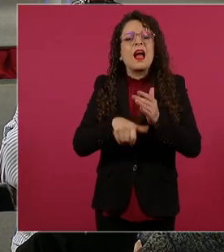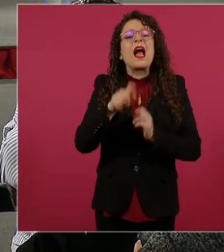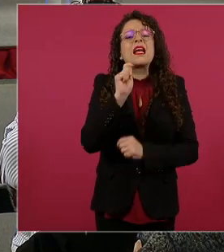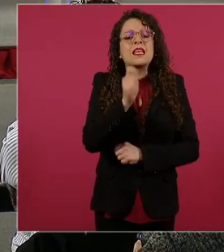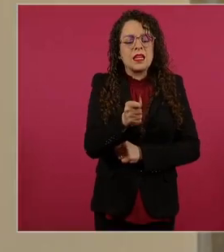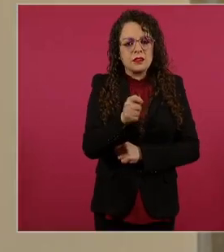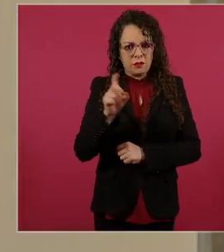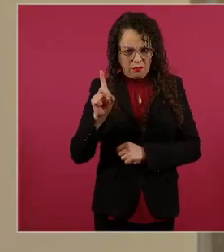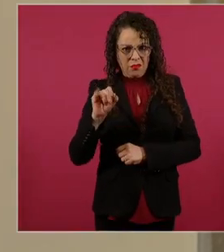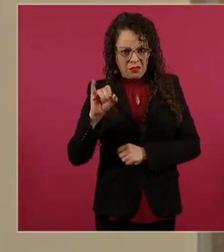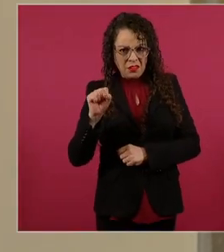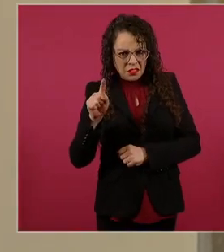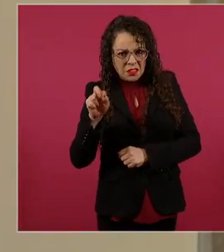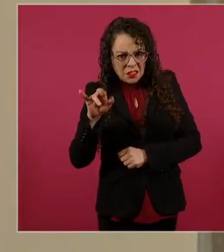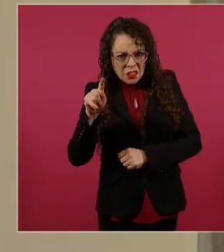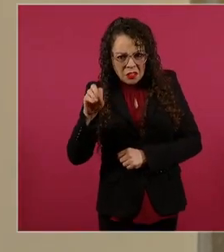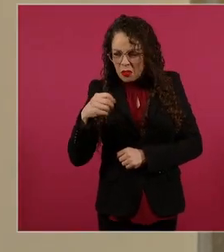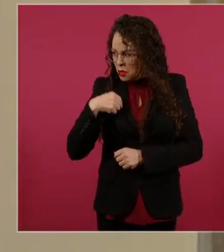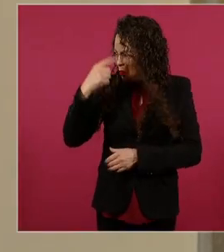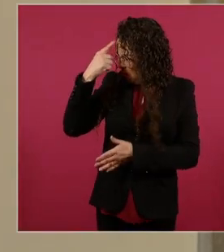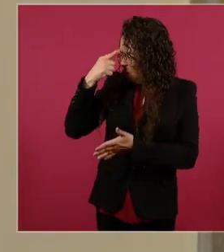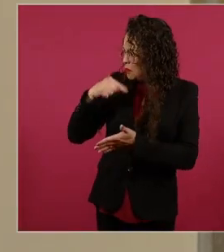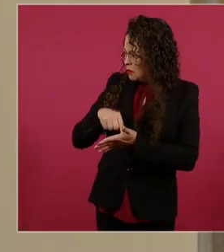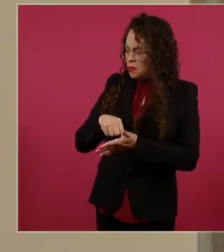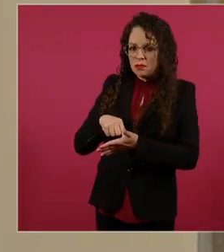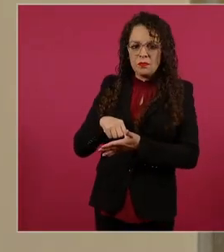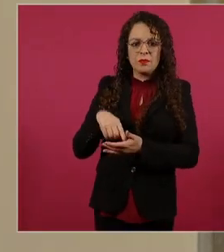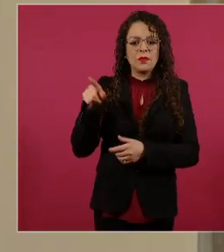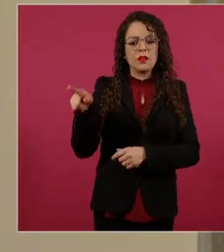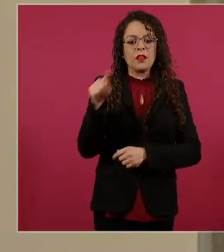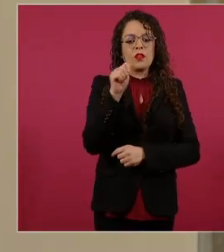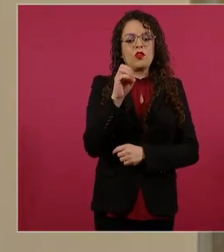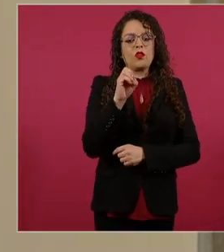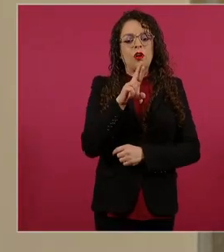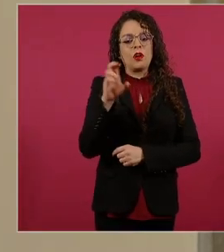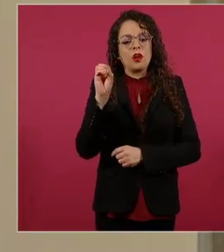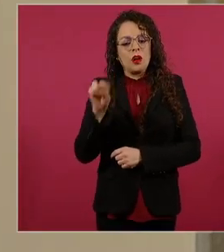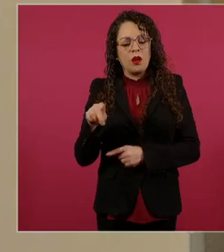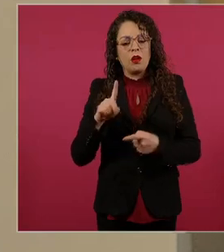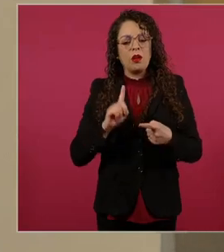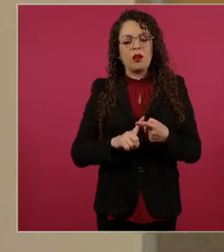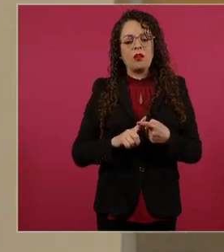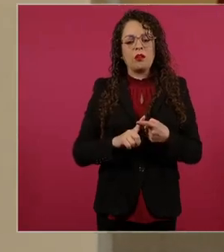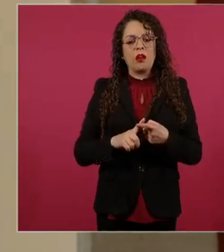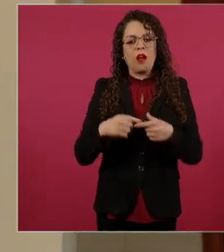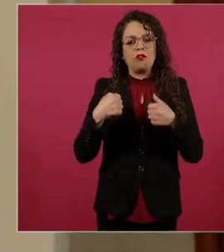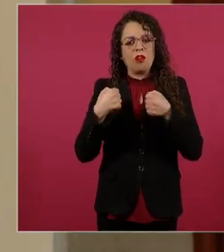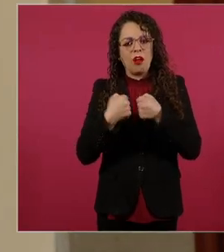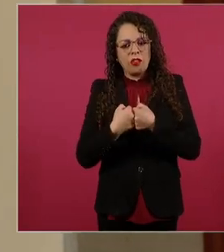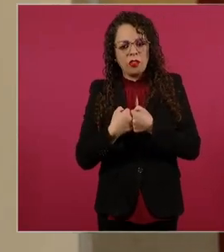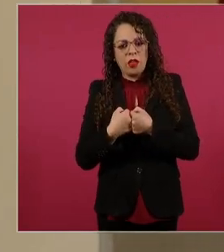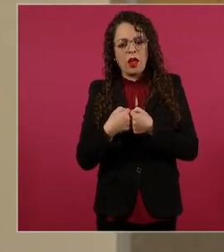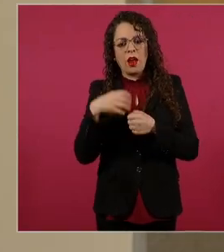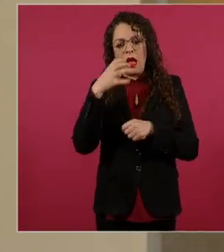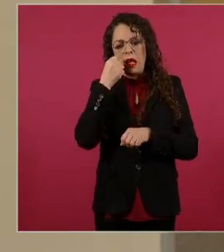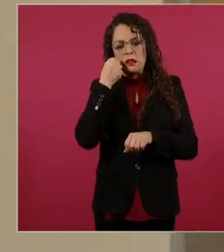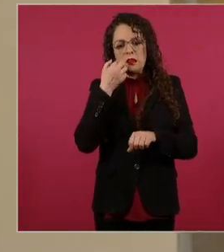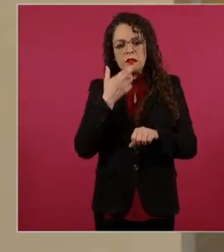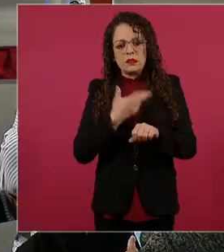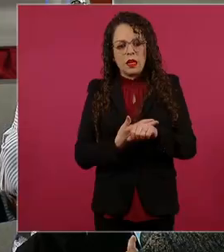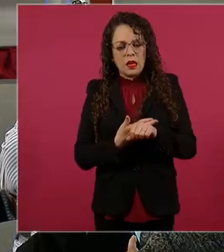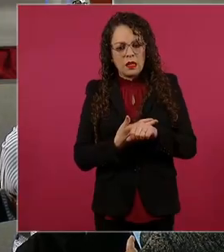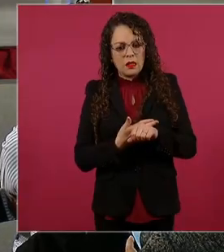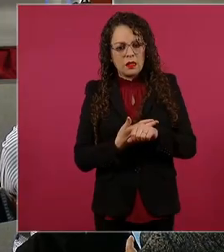torreón frontera las secretarías infraestructura y obras